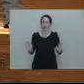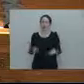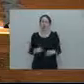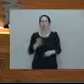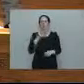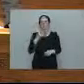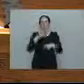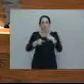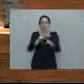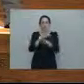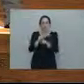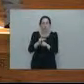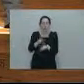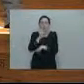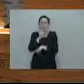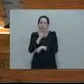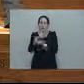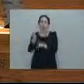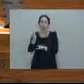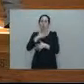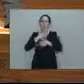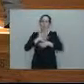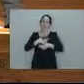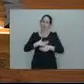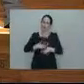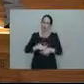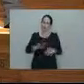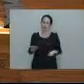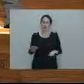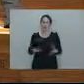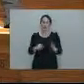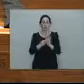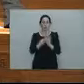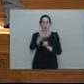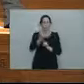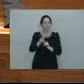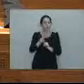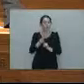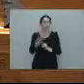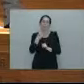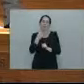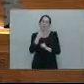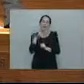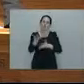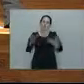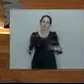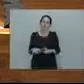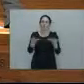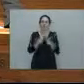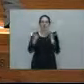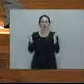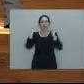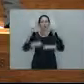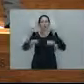en el ámbito del segundo punto, proponíamos que se adopten las medidas y se impulsen los acuerdos con los operadores privados que